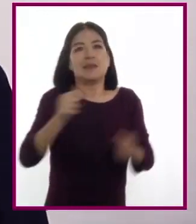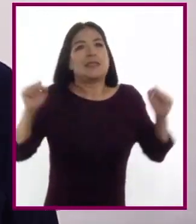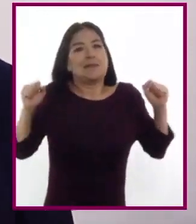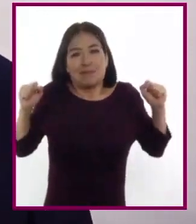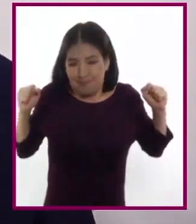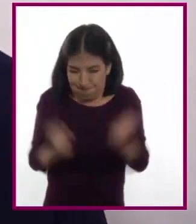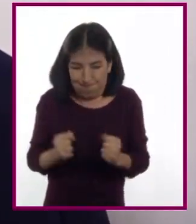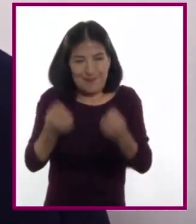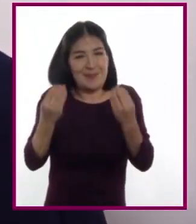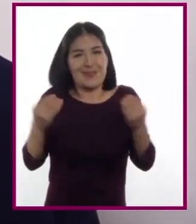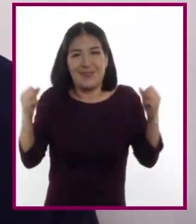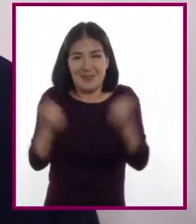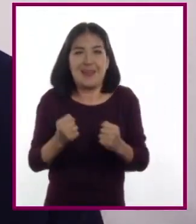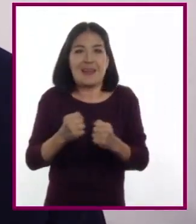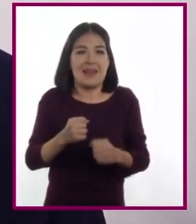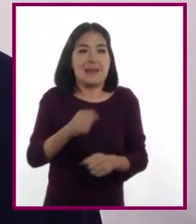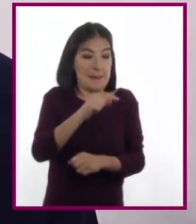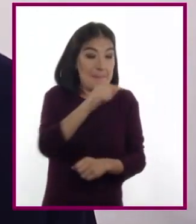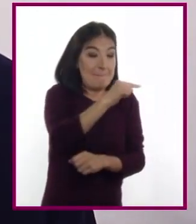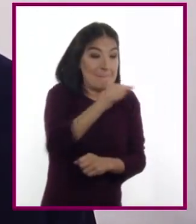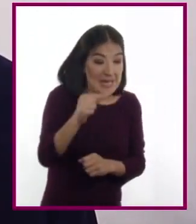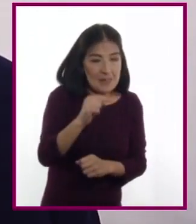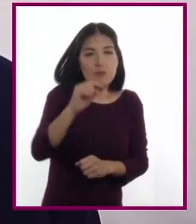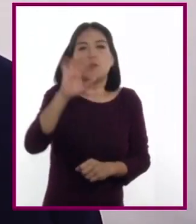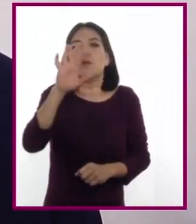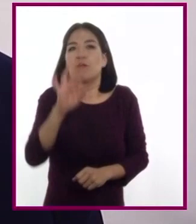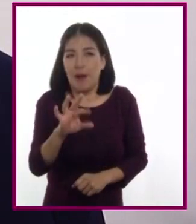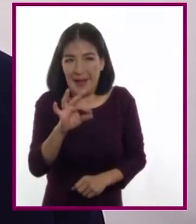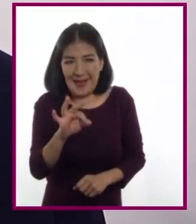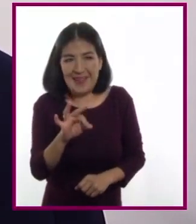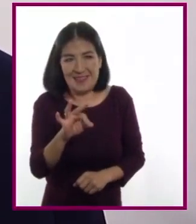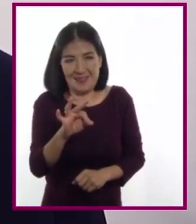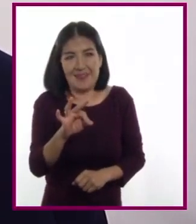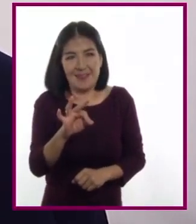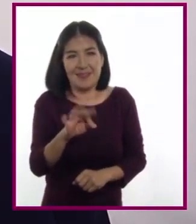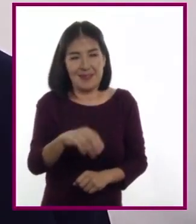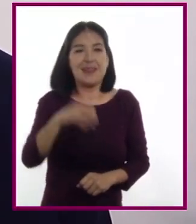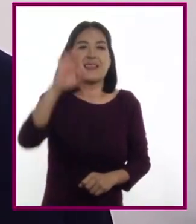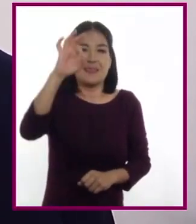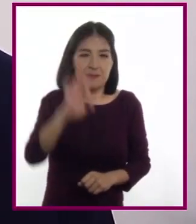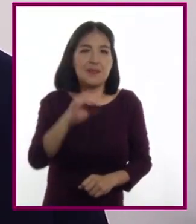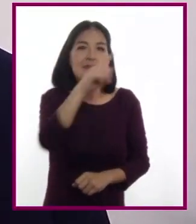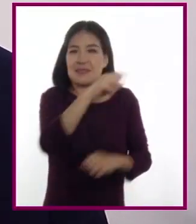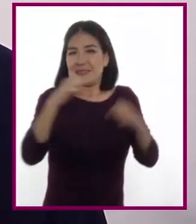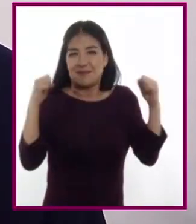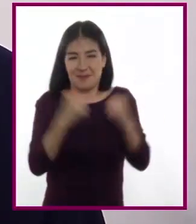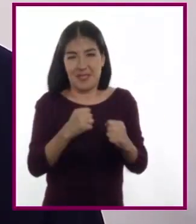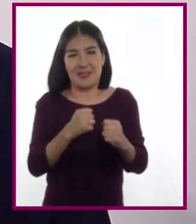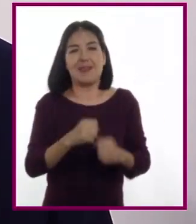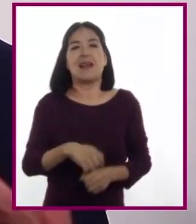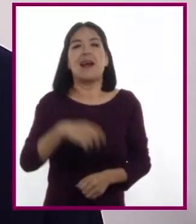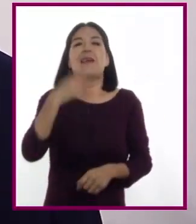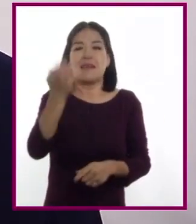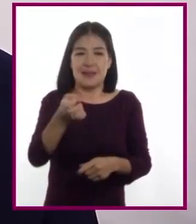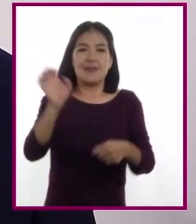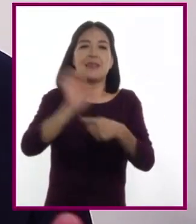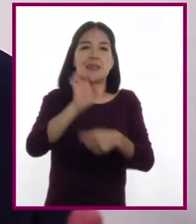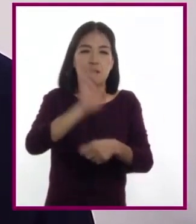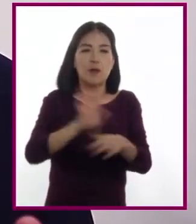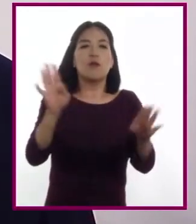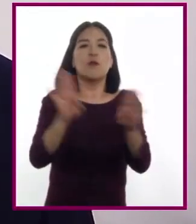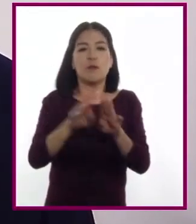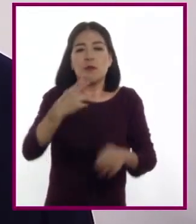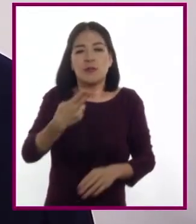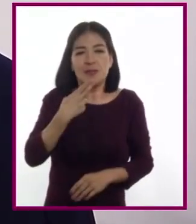frío, porque obviamente están bajo cero, menos 40 grados es bajo cero. Entonces nos sirve,